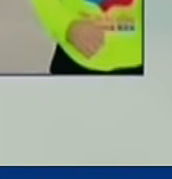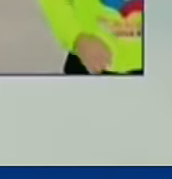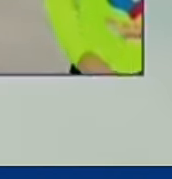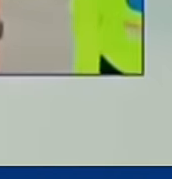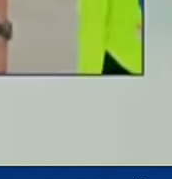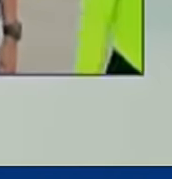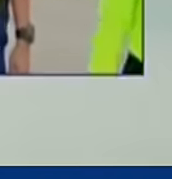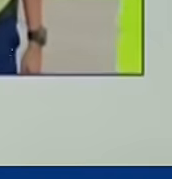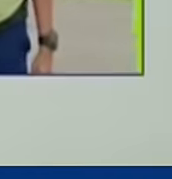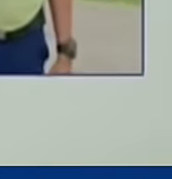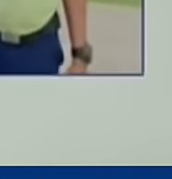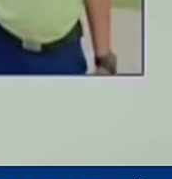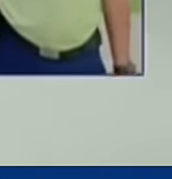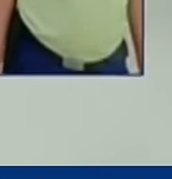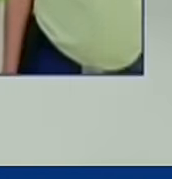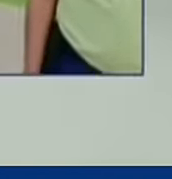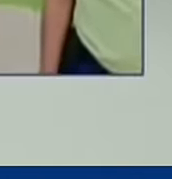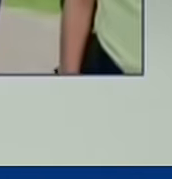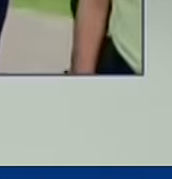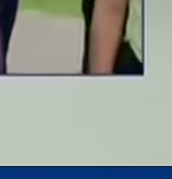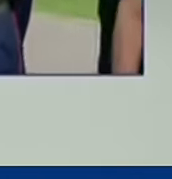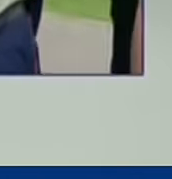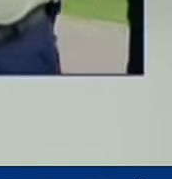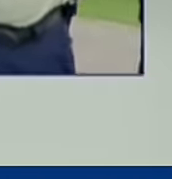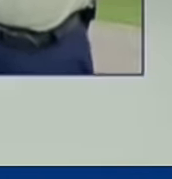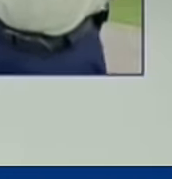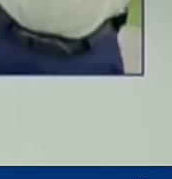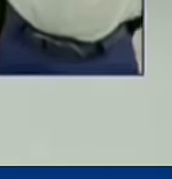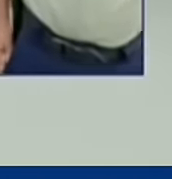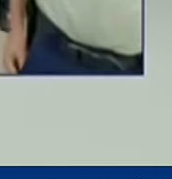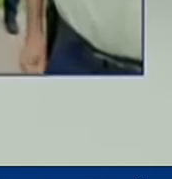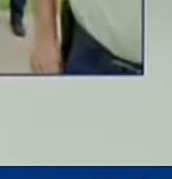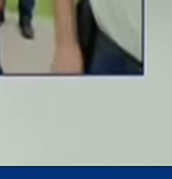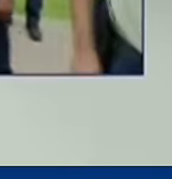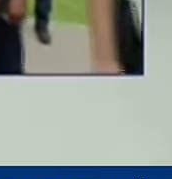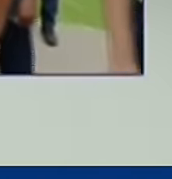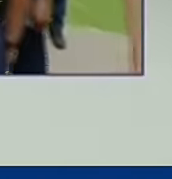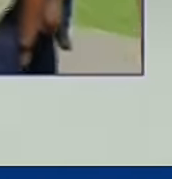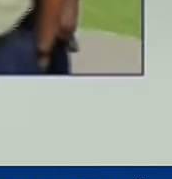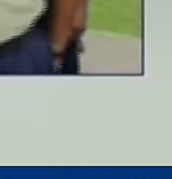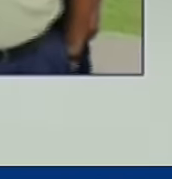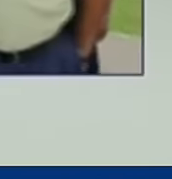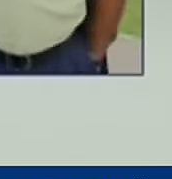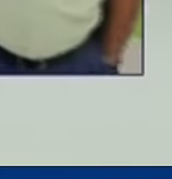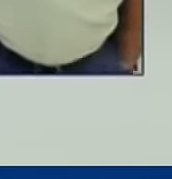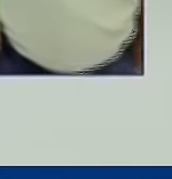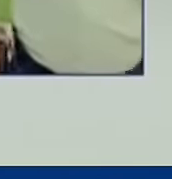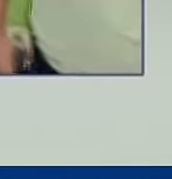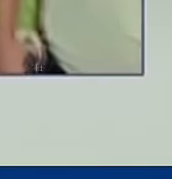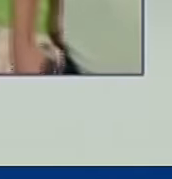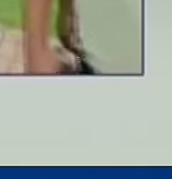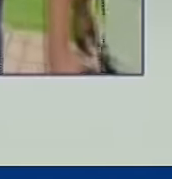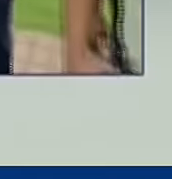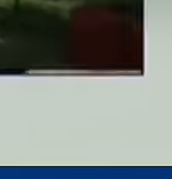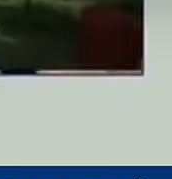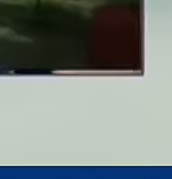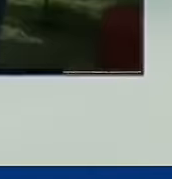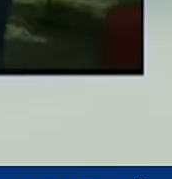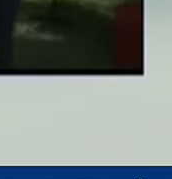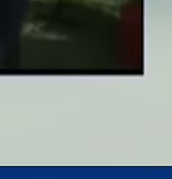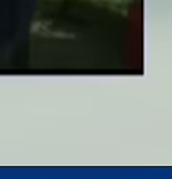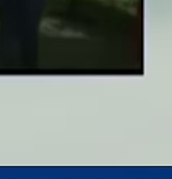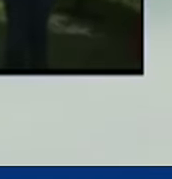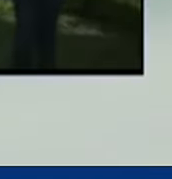Tengo 61 años. Me siento joven, fuerte,